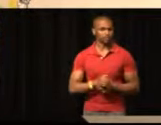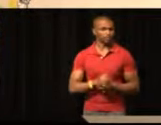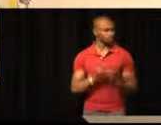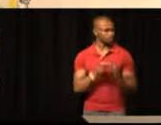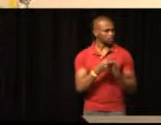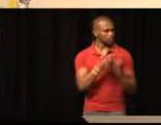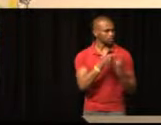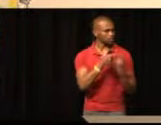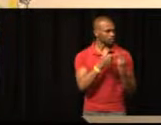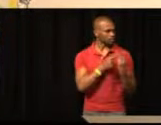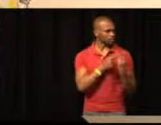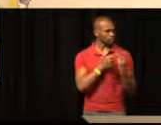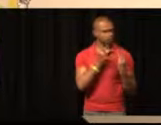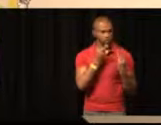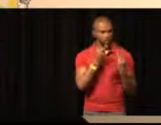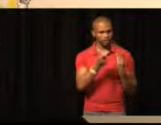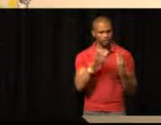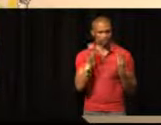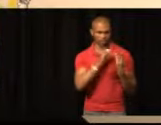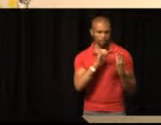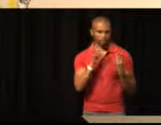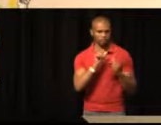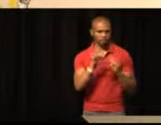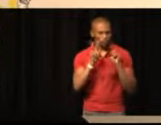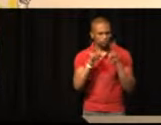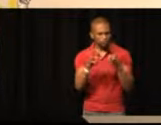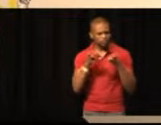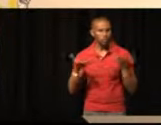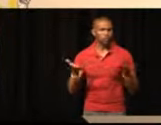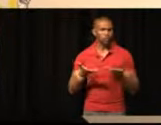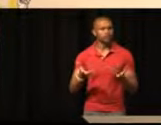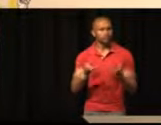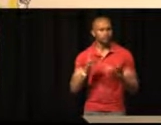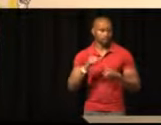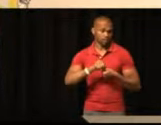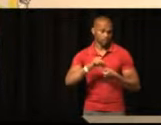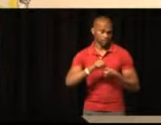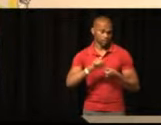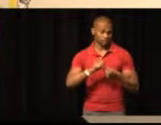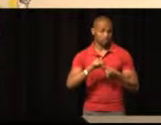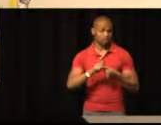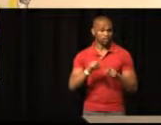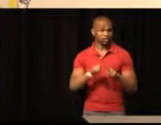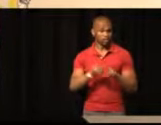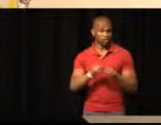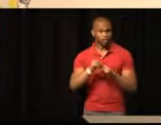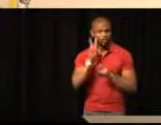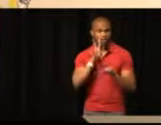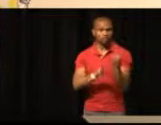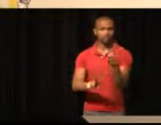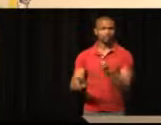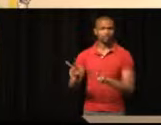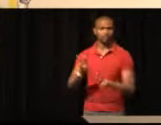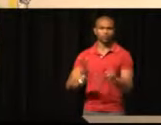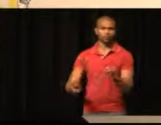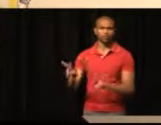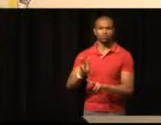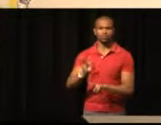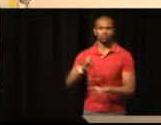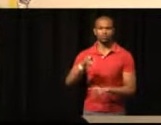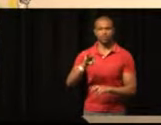esta conversación, me gustaría que ustedes hiciesen un breve balance de qué es lo que pretenden y qué es lo que